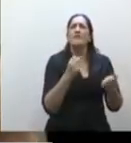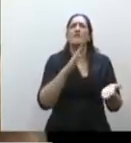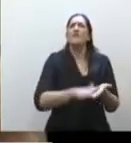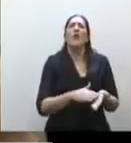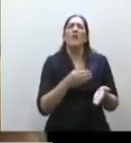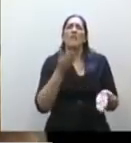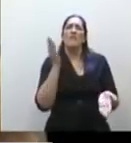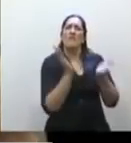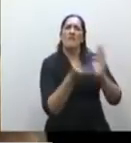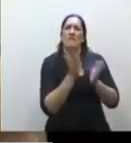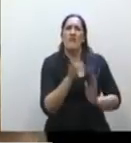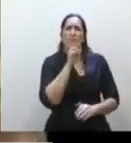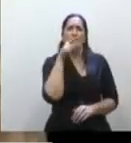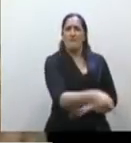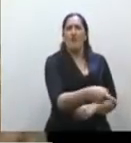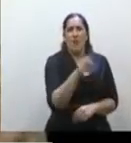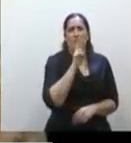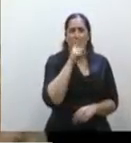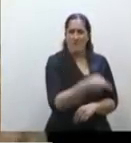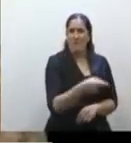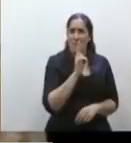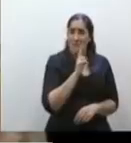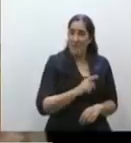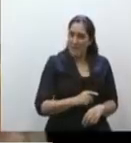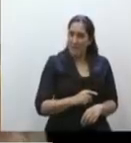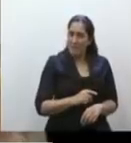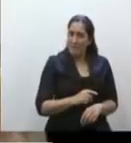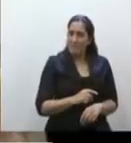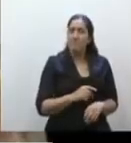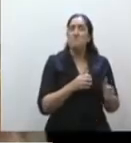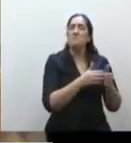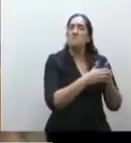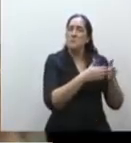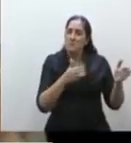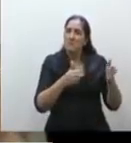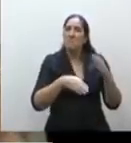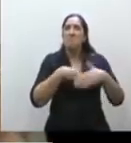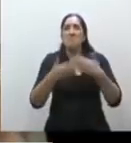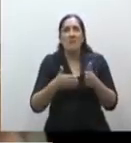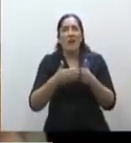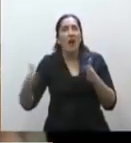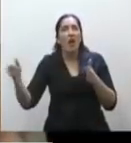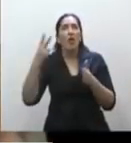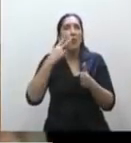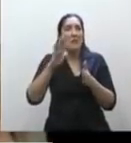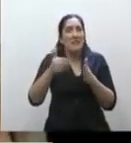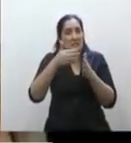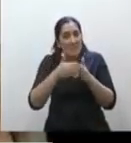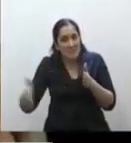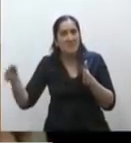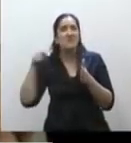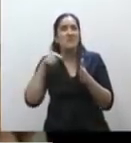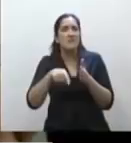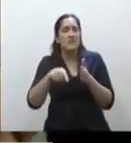violencia de género. Sin embargo, ya en el 2016 pudo